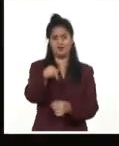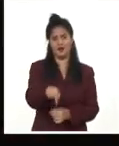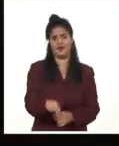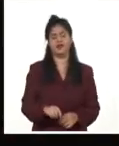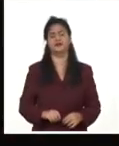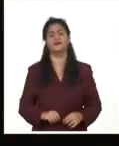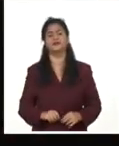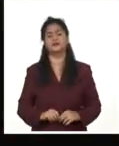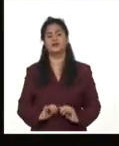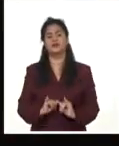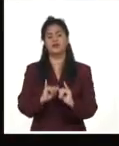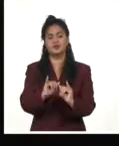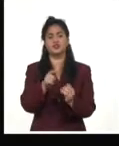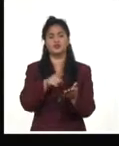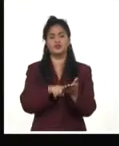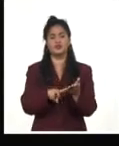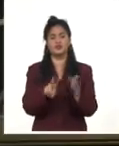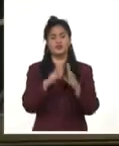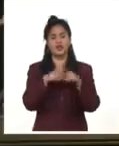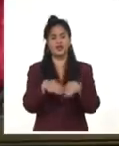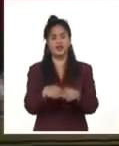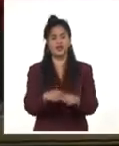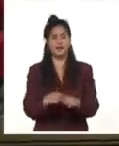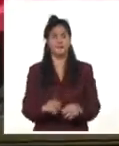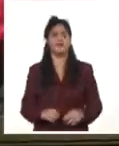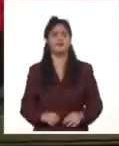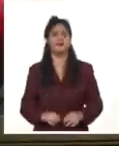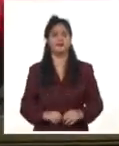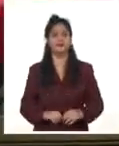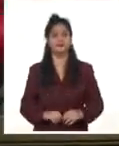fundacionales. En Granma, Darío Arias Borrero, Sistema Informativo de la Televisión Cubana.